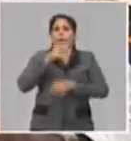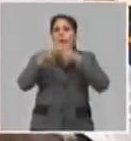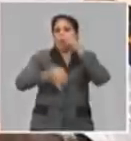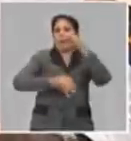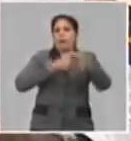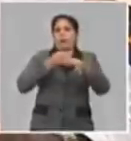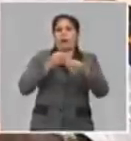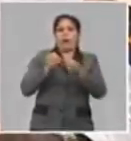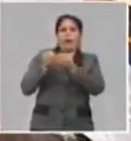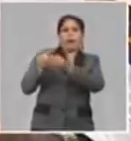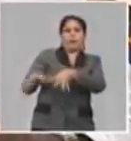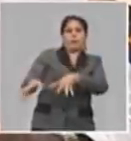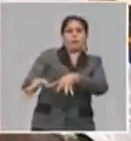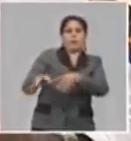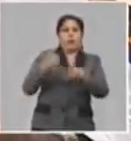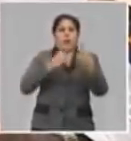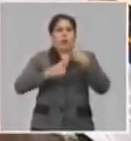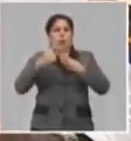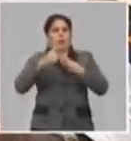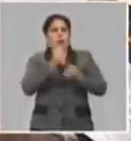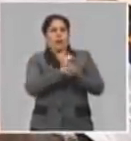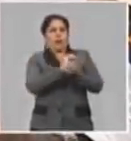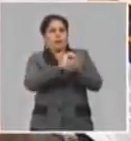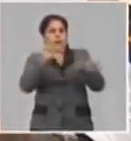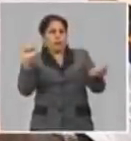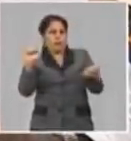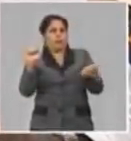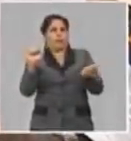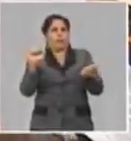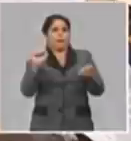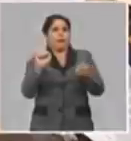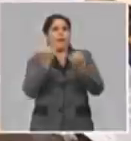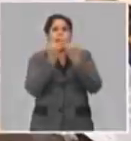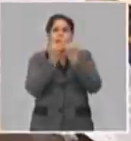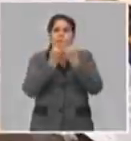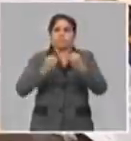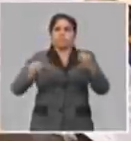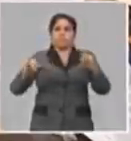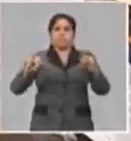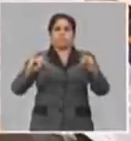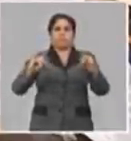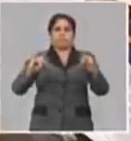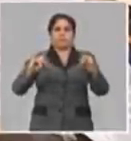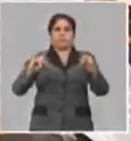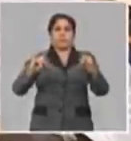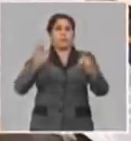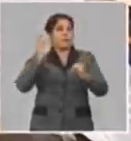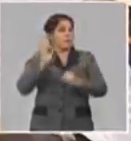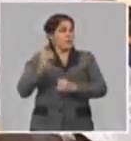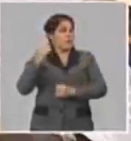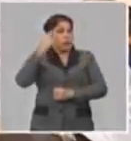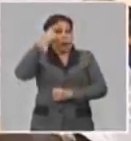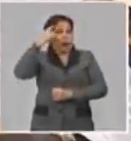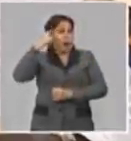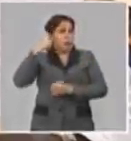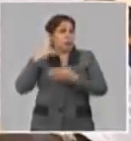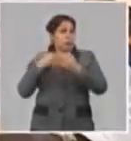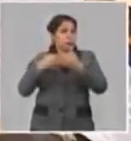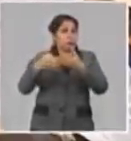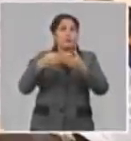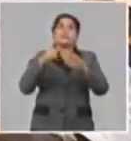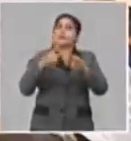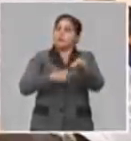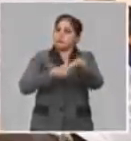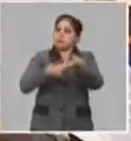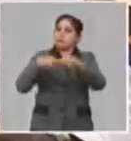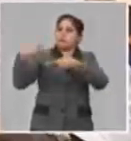a renunciar a la soberanía, a la independencia, que durante siglos las generaciones